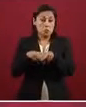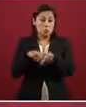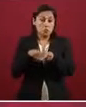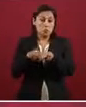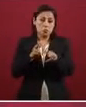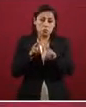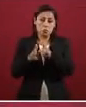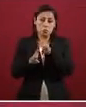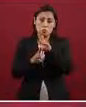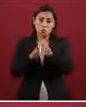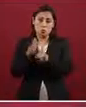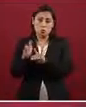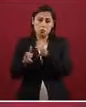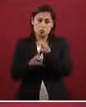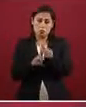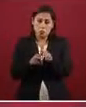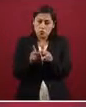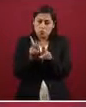país